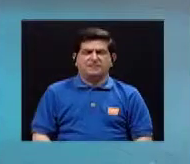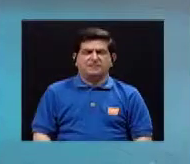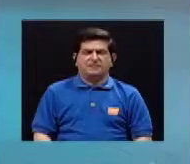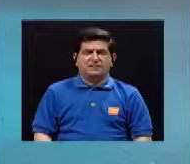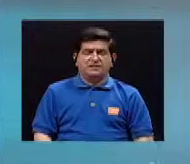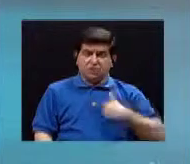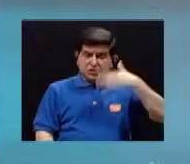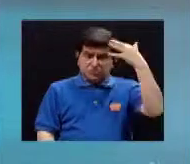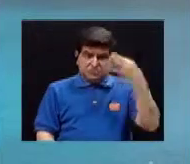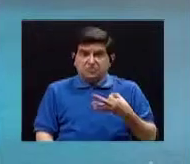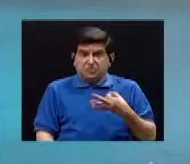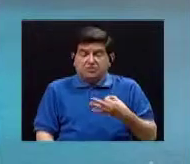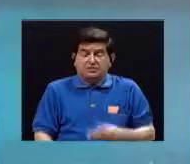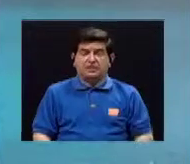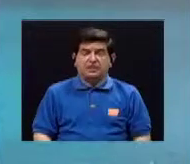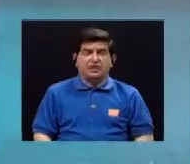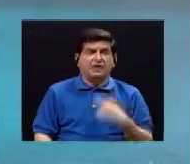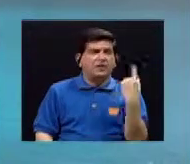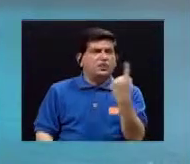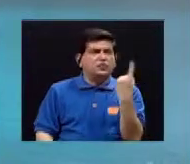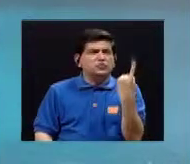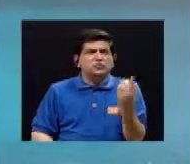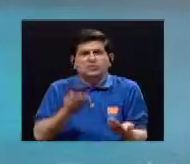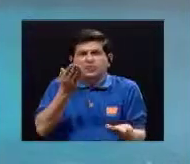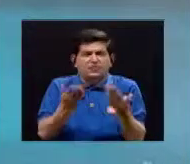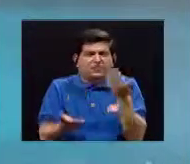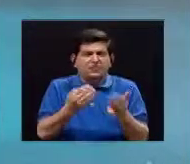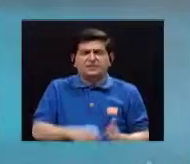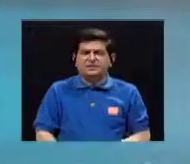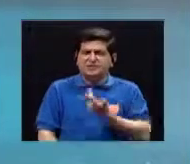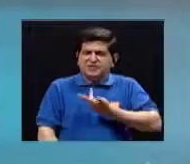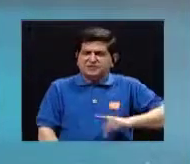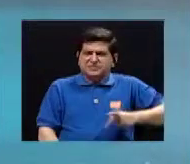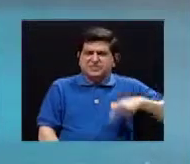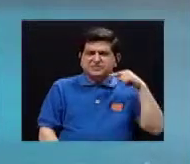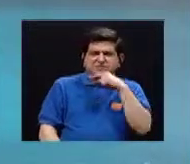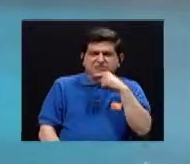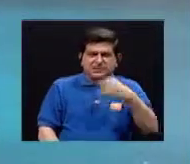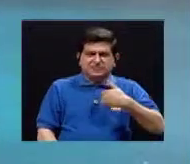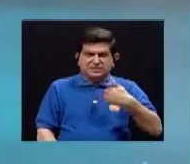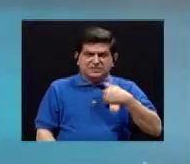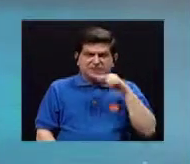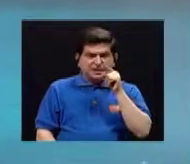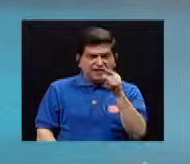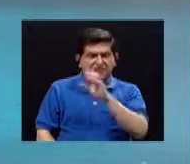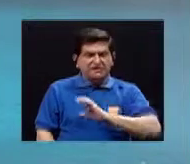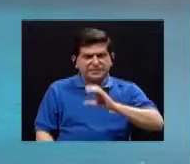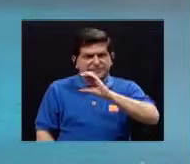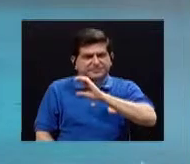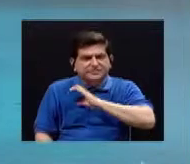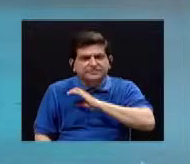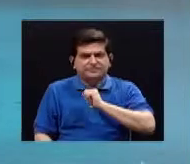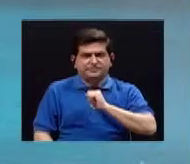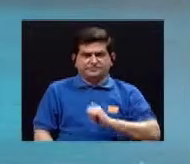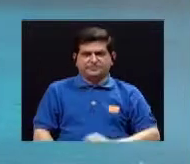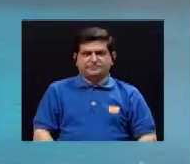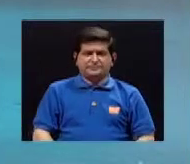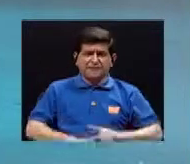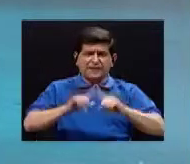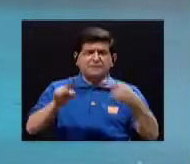biográficas odios más yo creo que sólo las princesas rojas que tiene como ese verdades